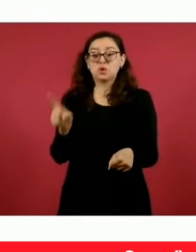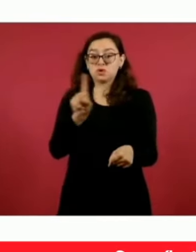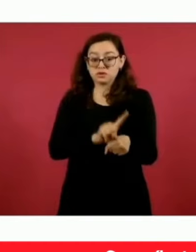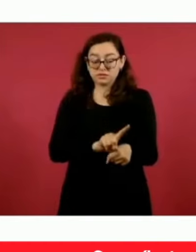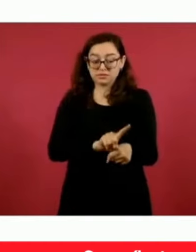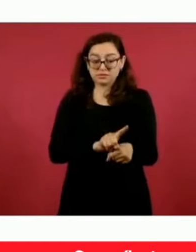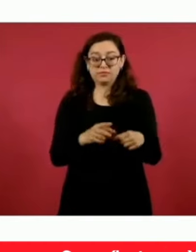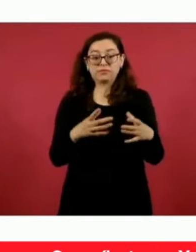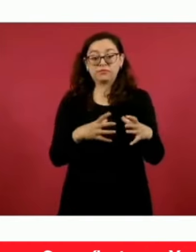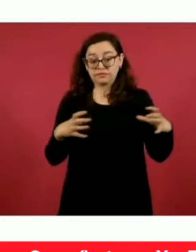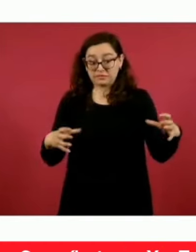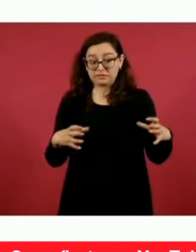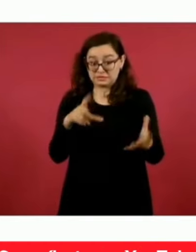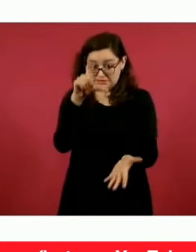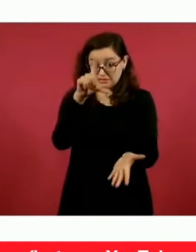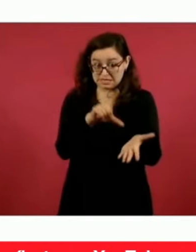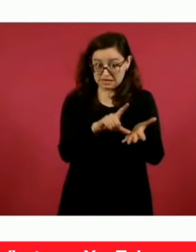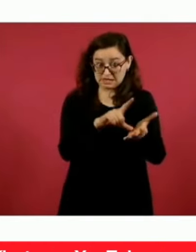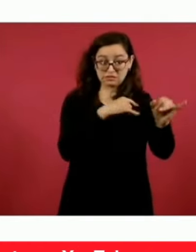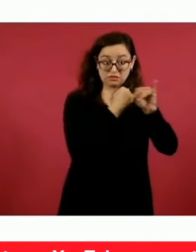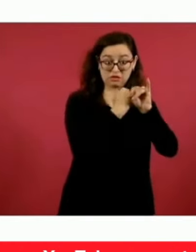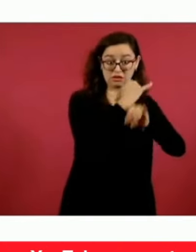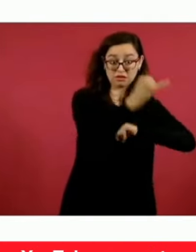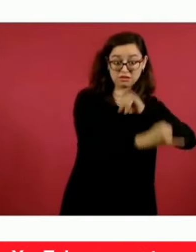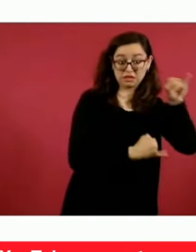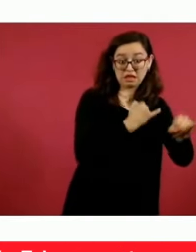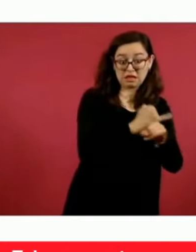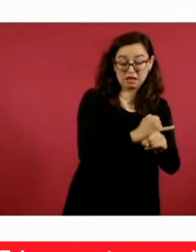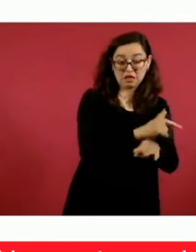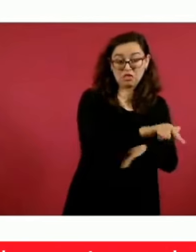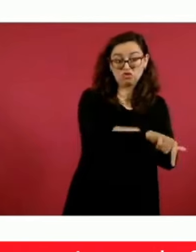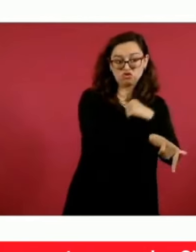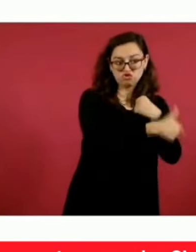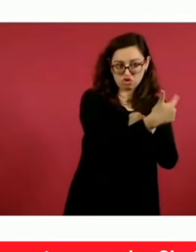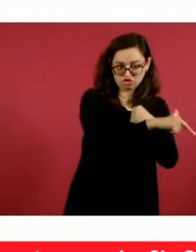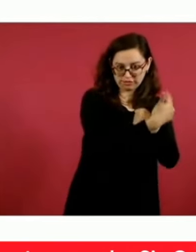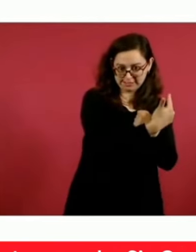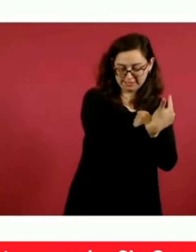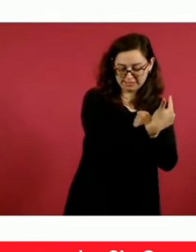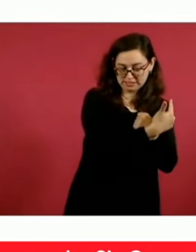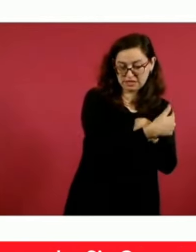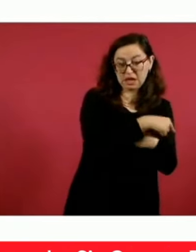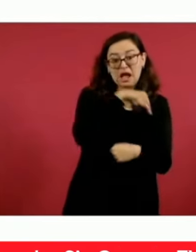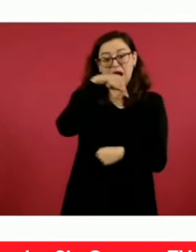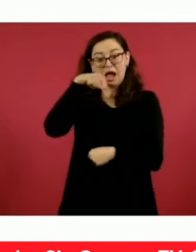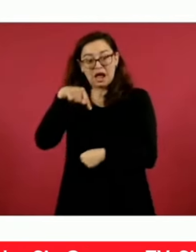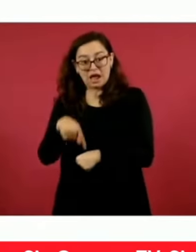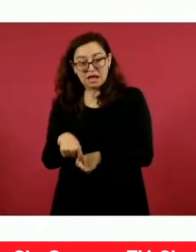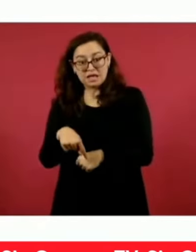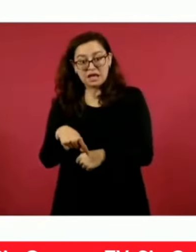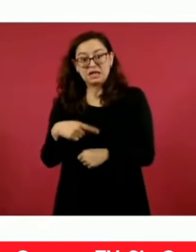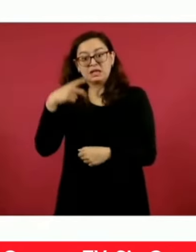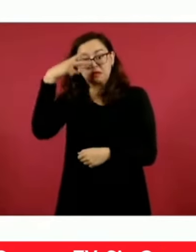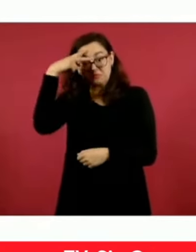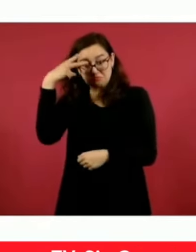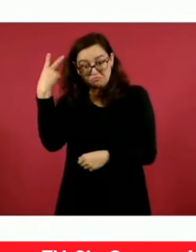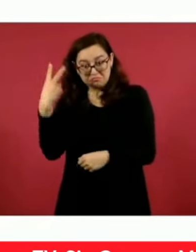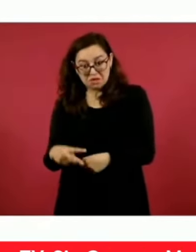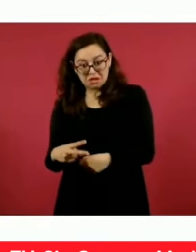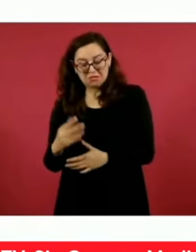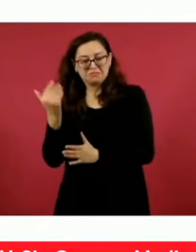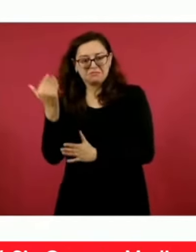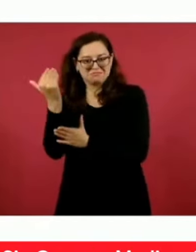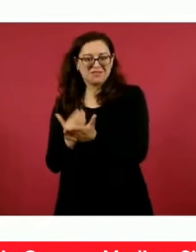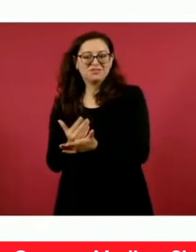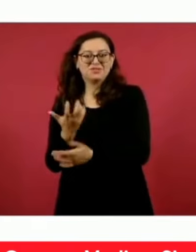en el caso del gas por litro lo encontramos en el referente internacional a 12 pesos y un peso con 40 centavos más barato a